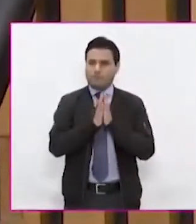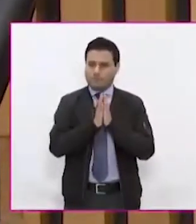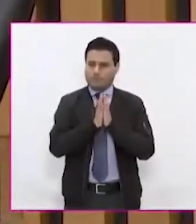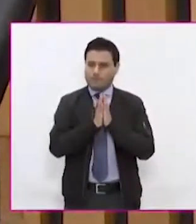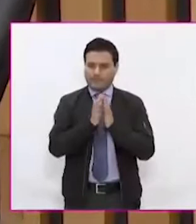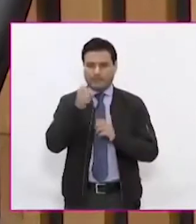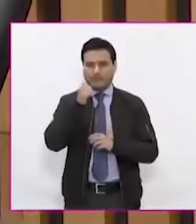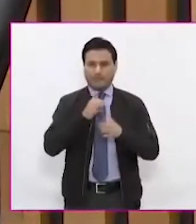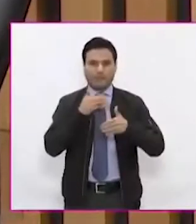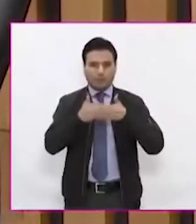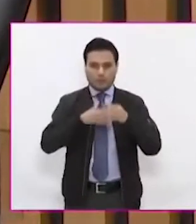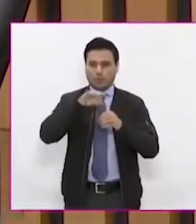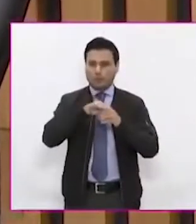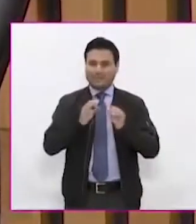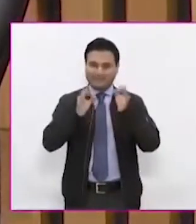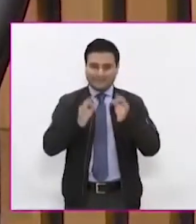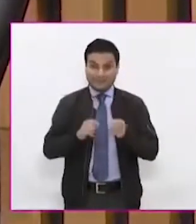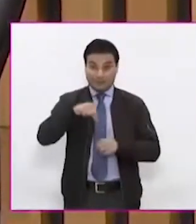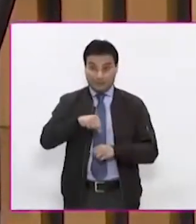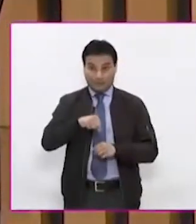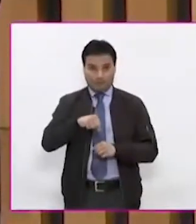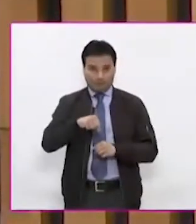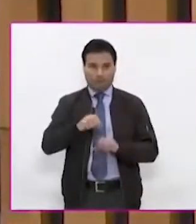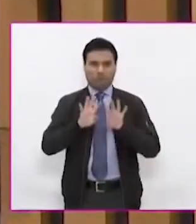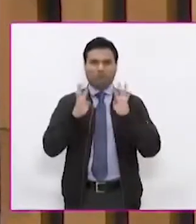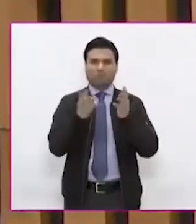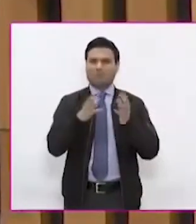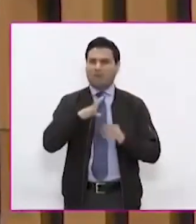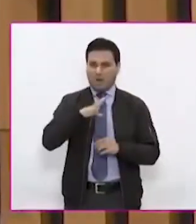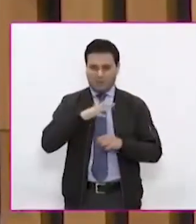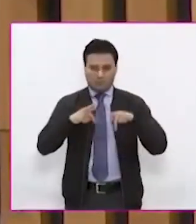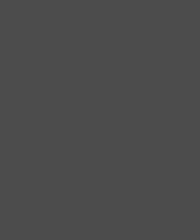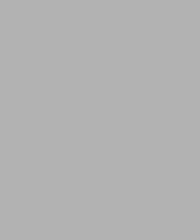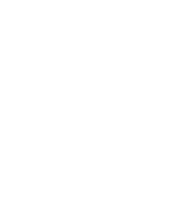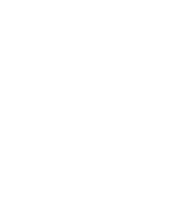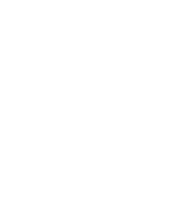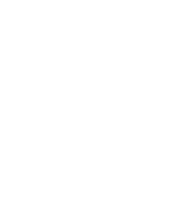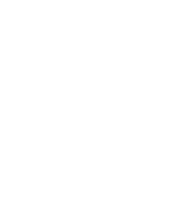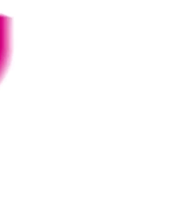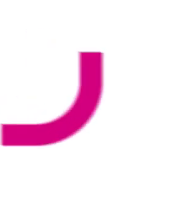exitoso. En esta mesa se encuentran verdaderas y verdaderos especialistas en la materia electoral.